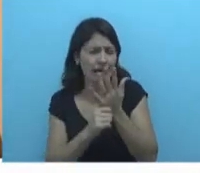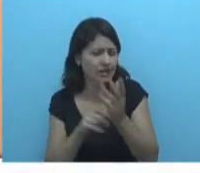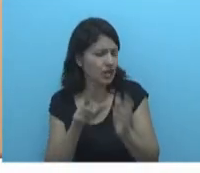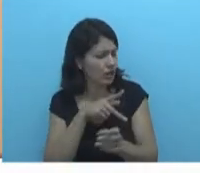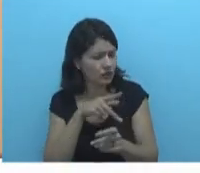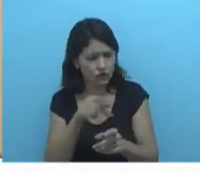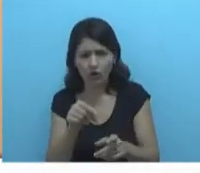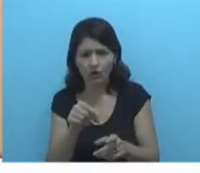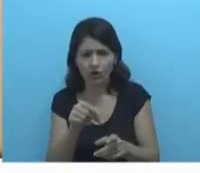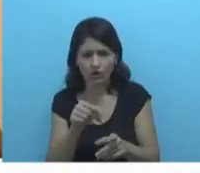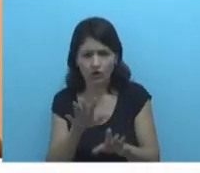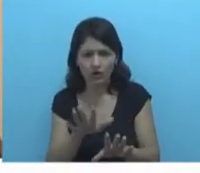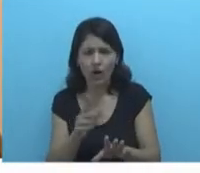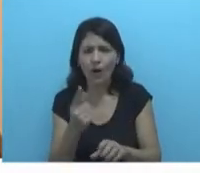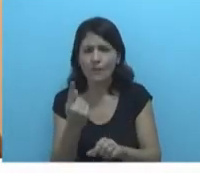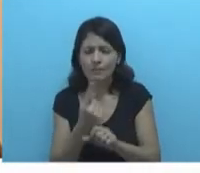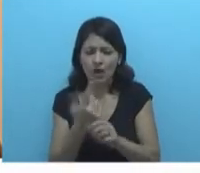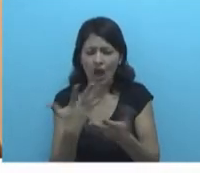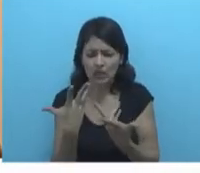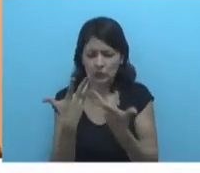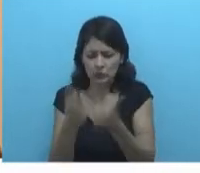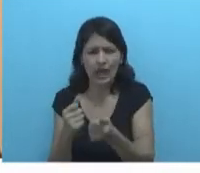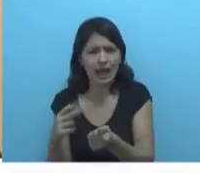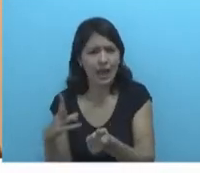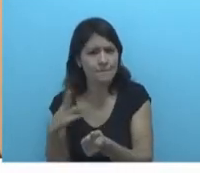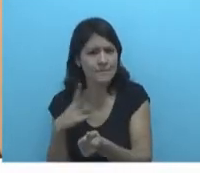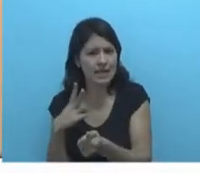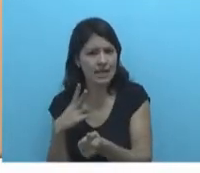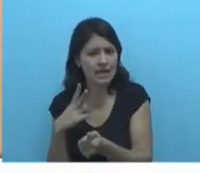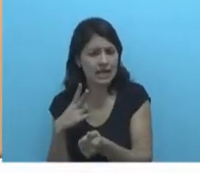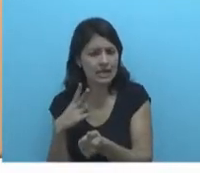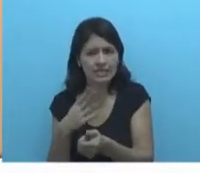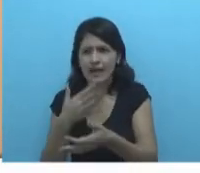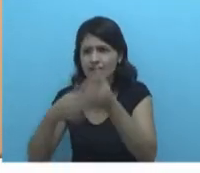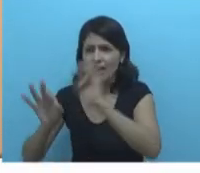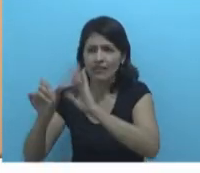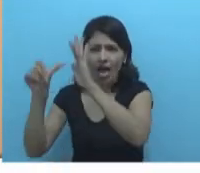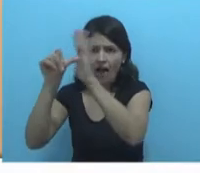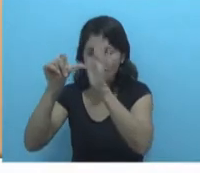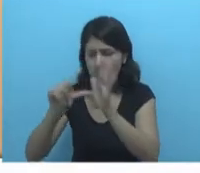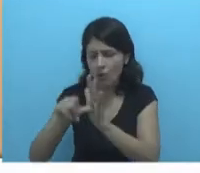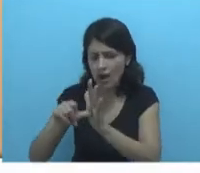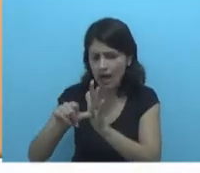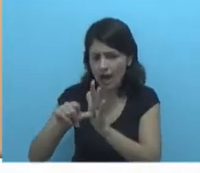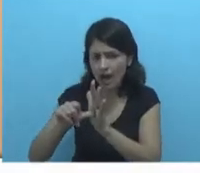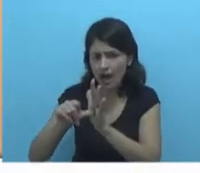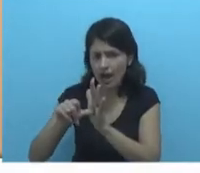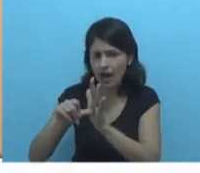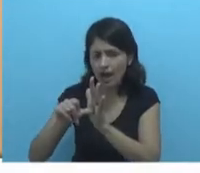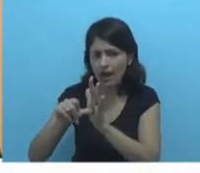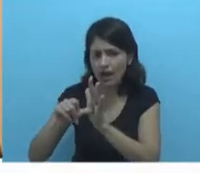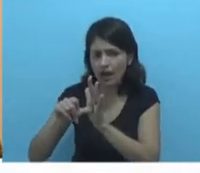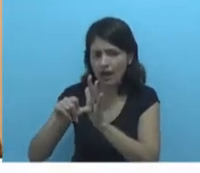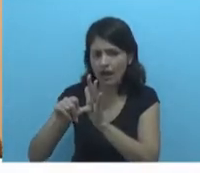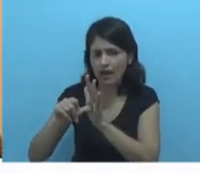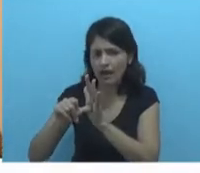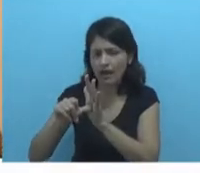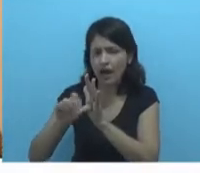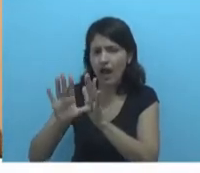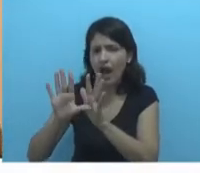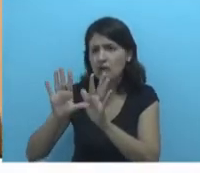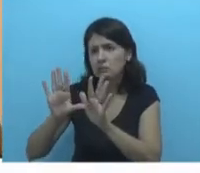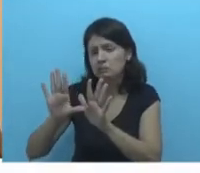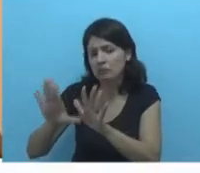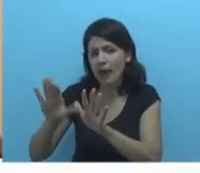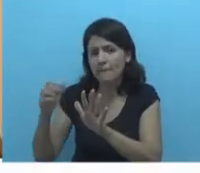veces, defender a las empresas que exportan, también es importante defender a